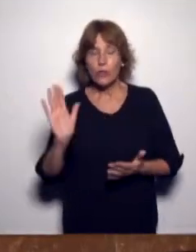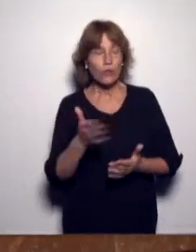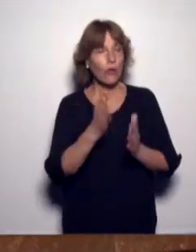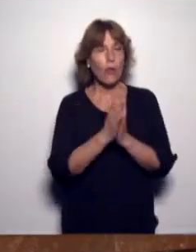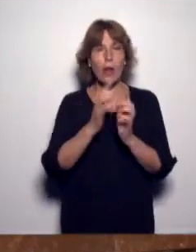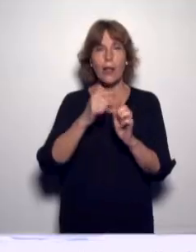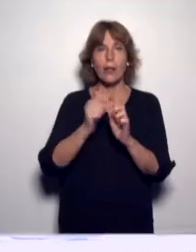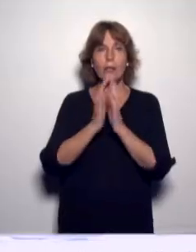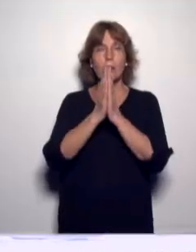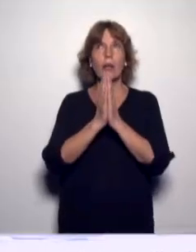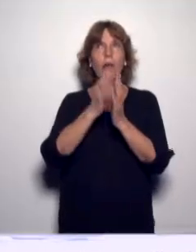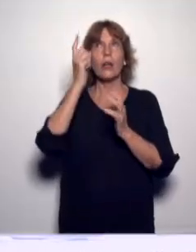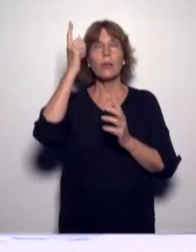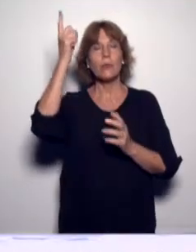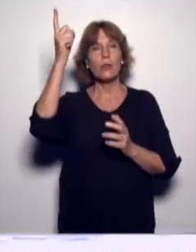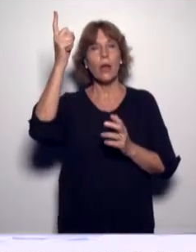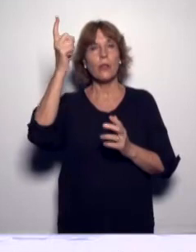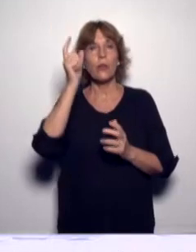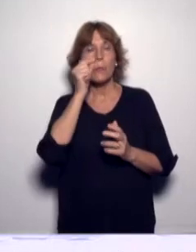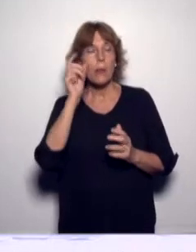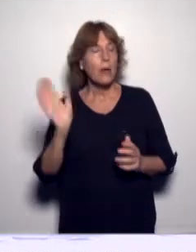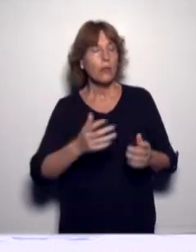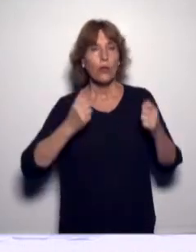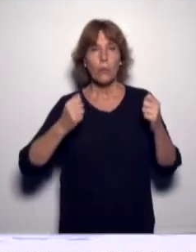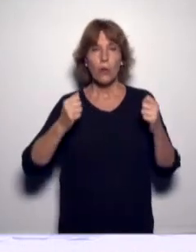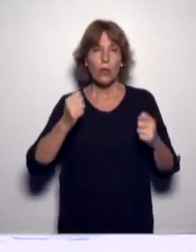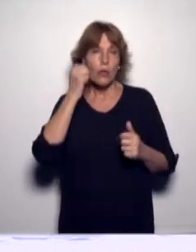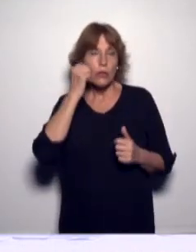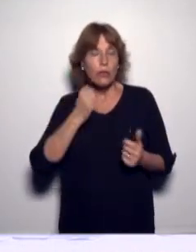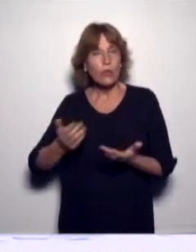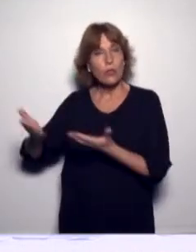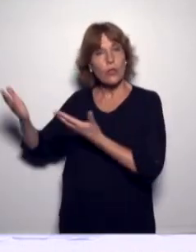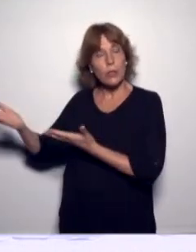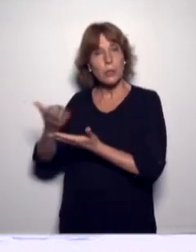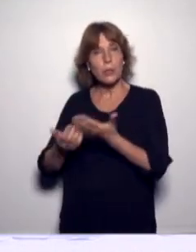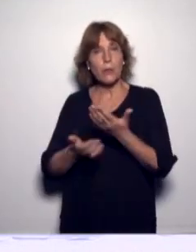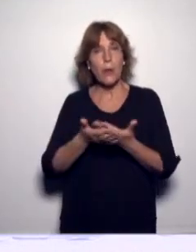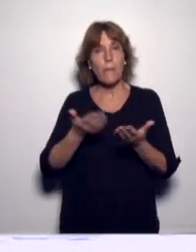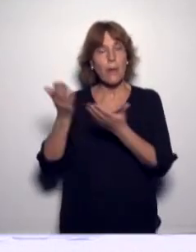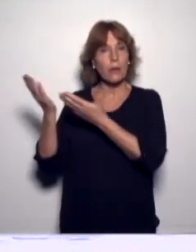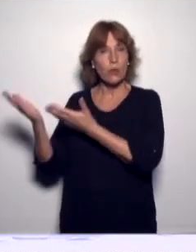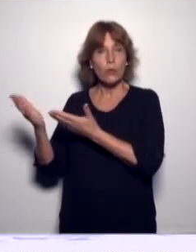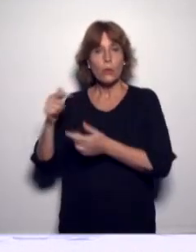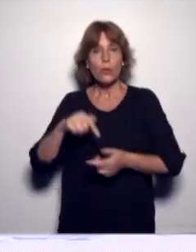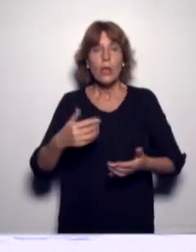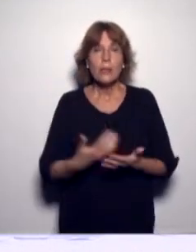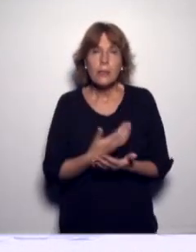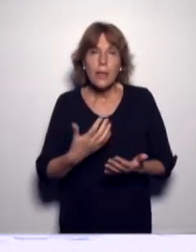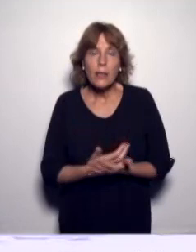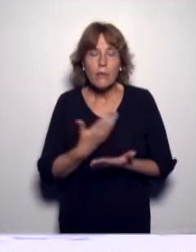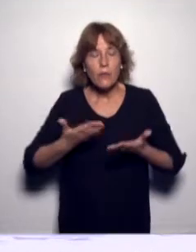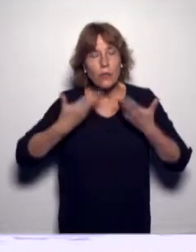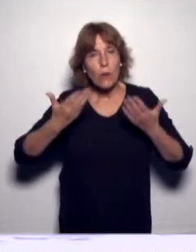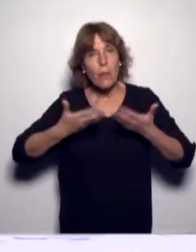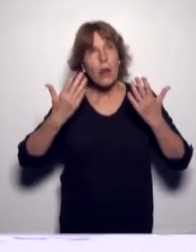Toda la Iglesia, oremos a Dios Padre Todopoderoso. El Señor reciba de tus manos